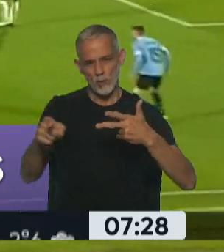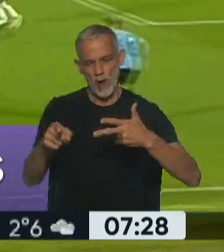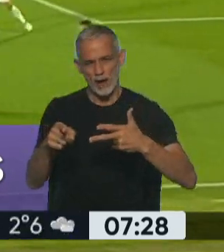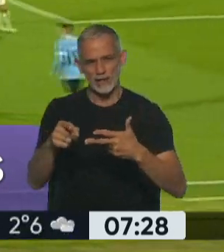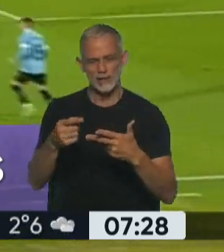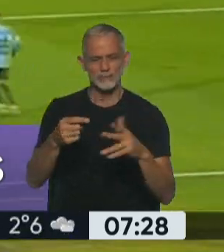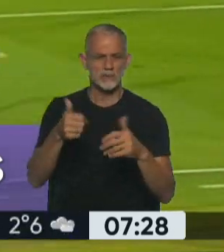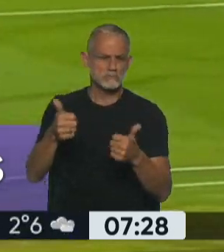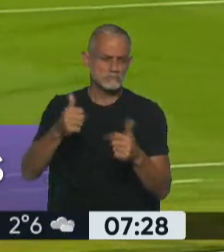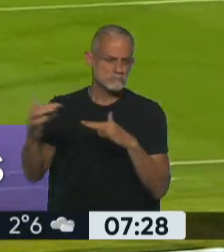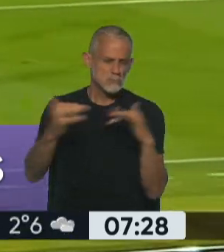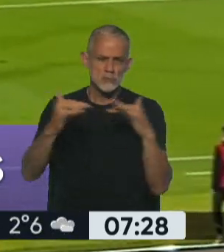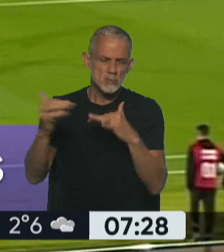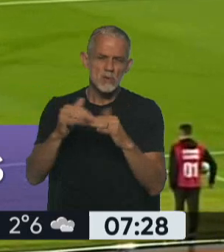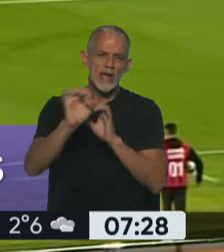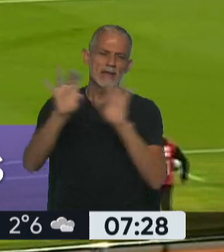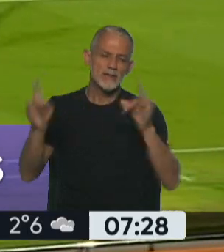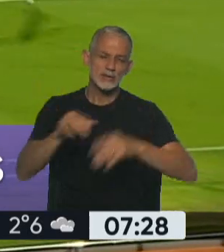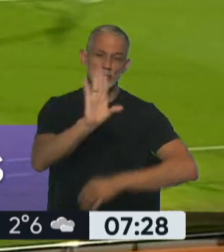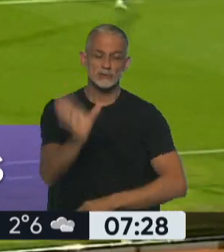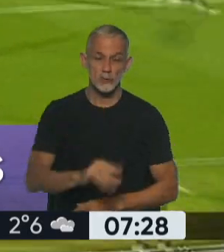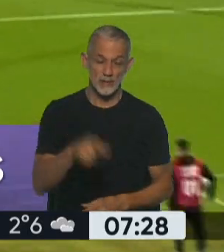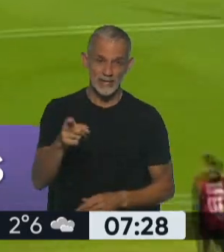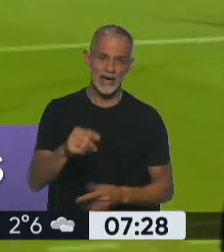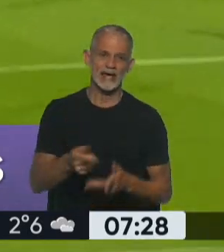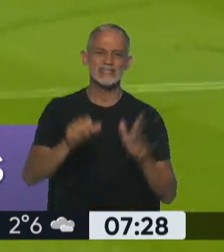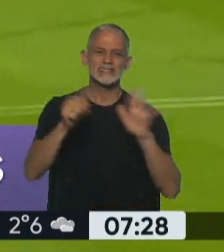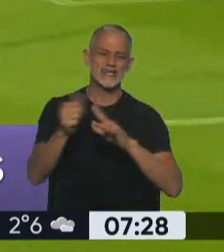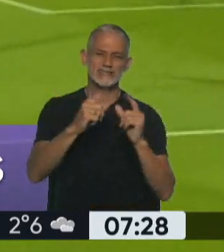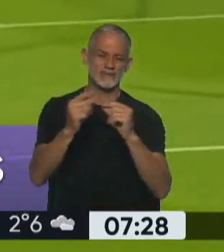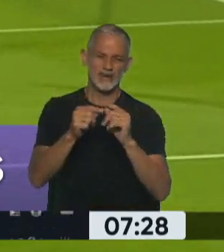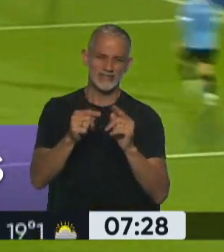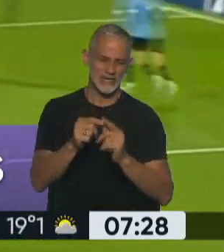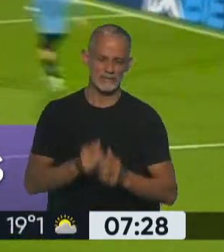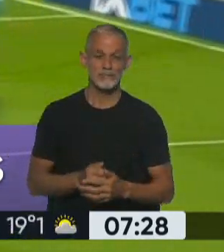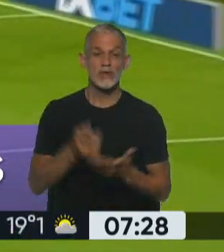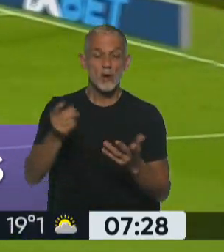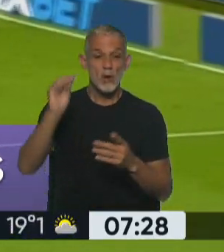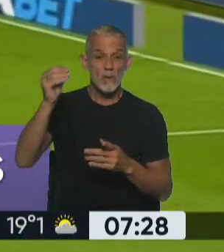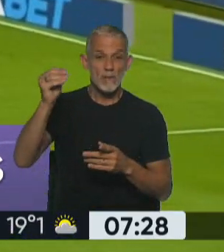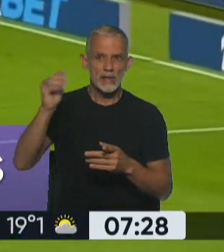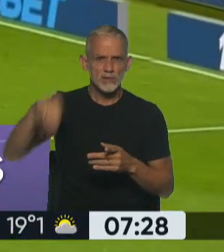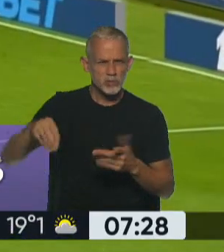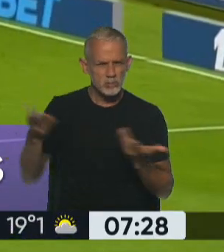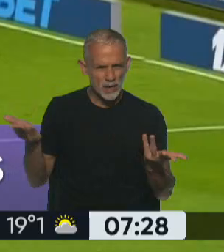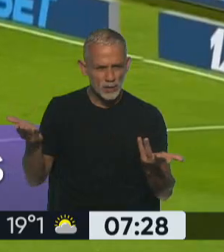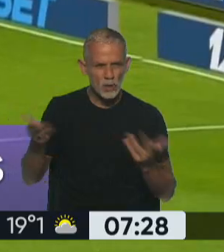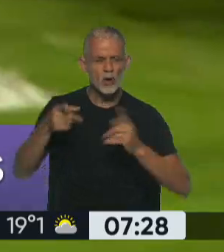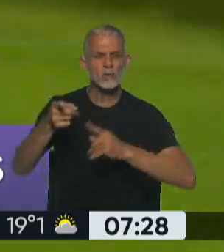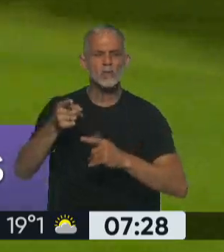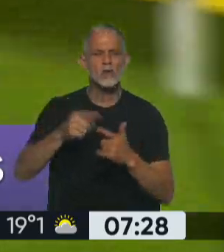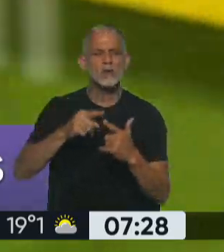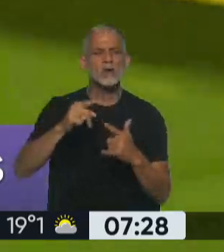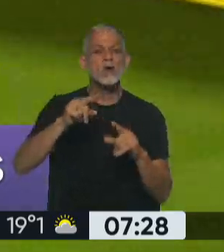show que tiene que ver con la eliminatoria sudamericana, la sexta fecha, con varias alternativas, con un Brasil otra vez cayendo, con un